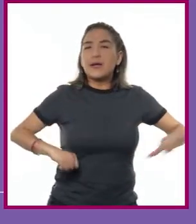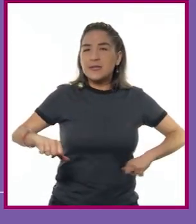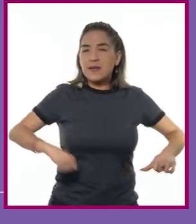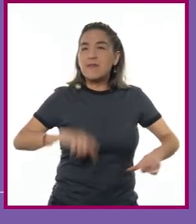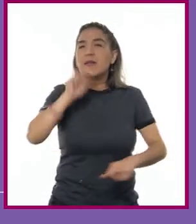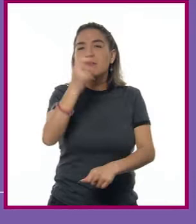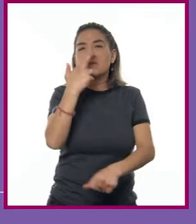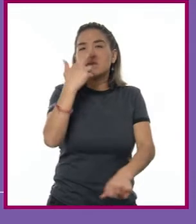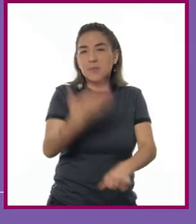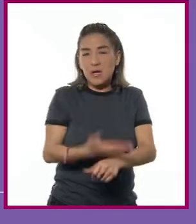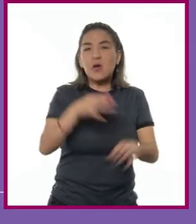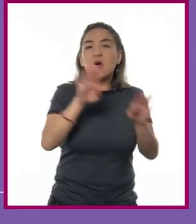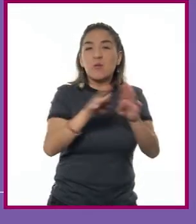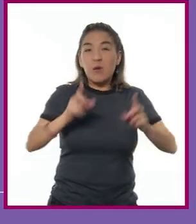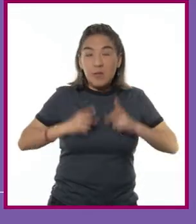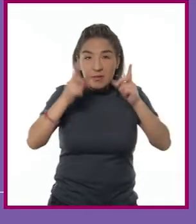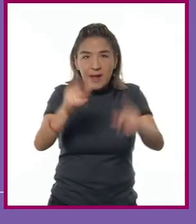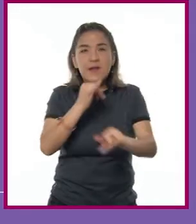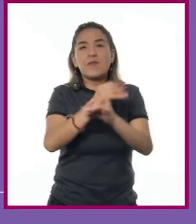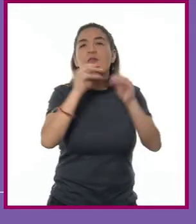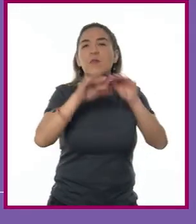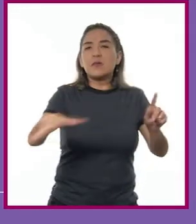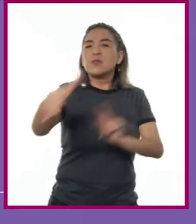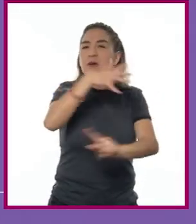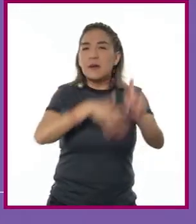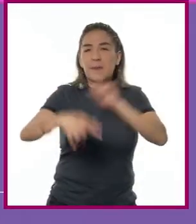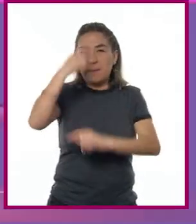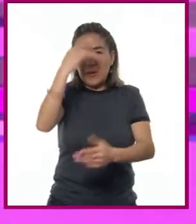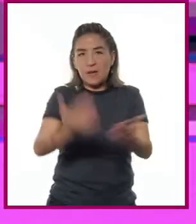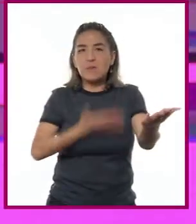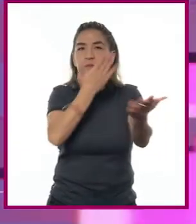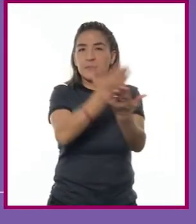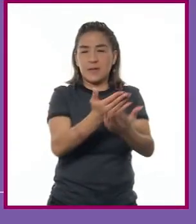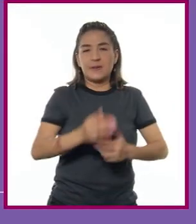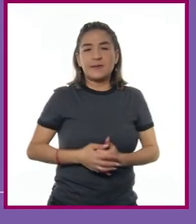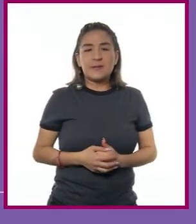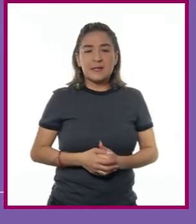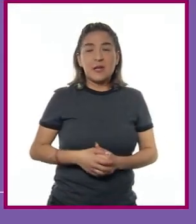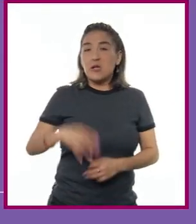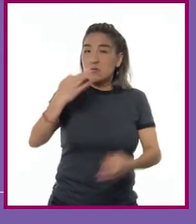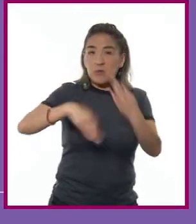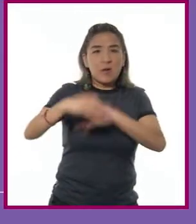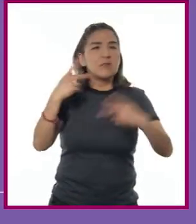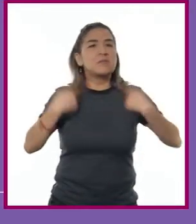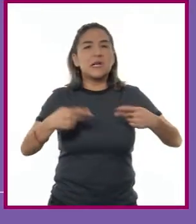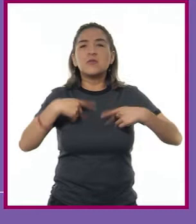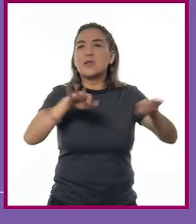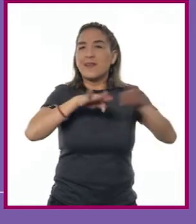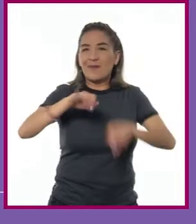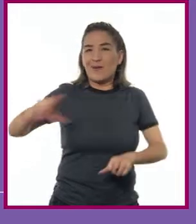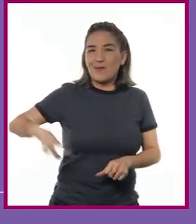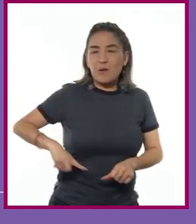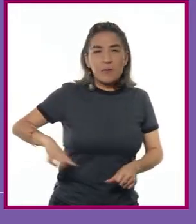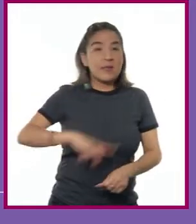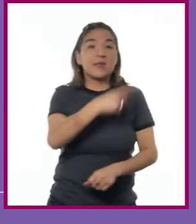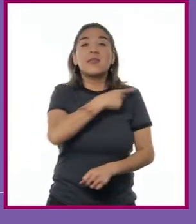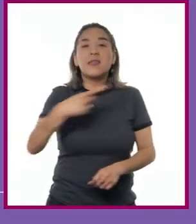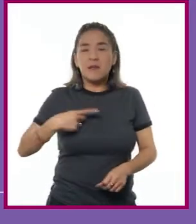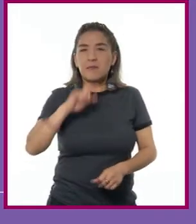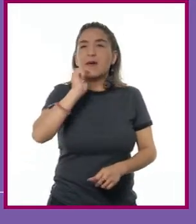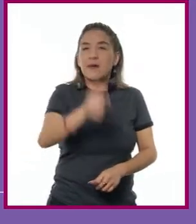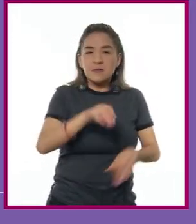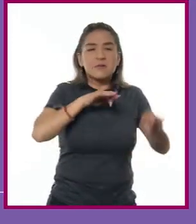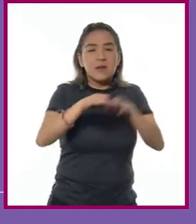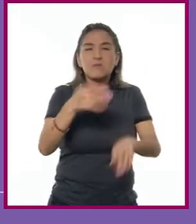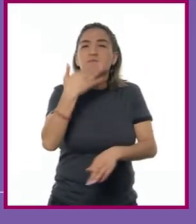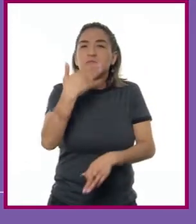autoridad, entregue la información pública que se le solicite. Todos los servidores públicos tienen la obligación de